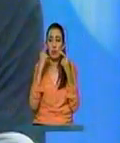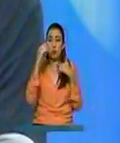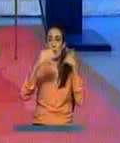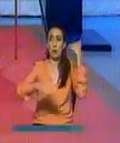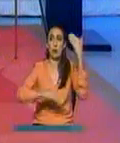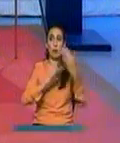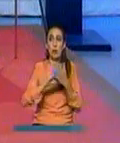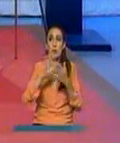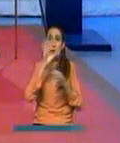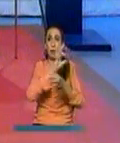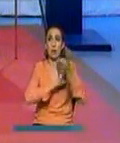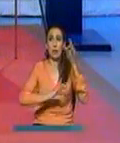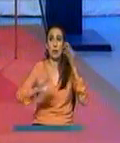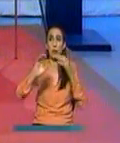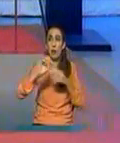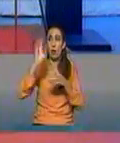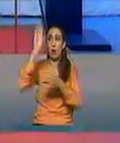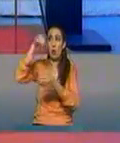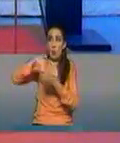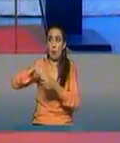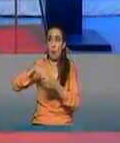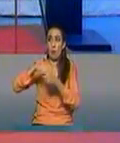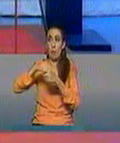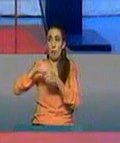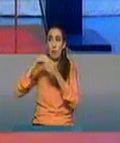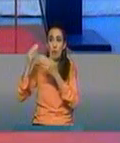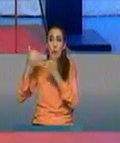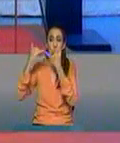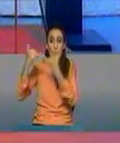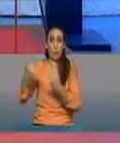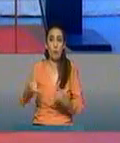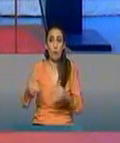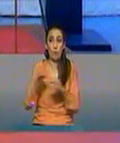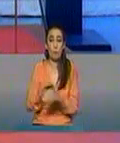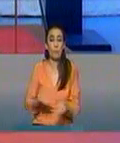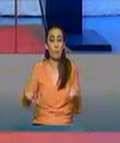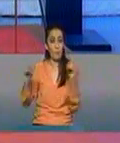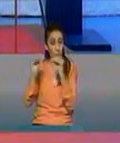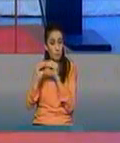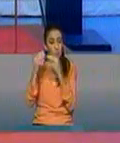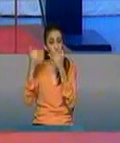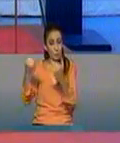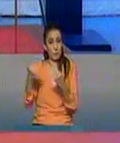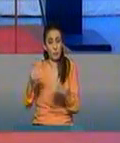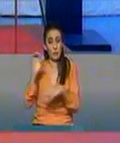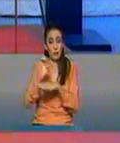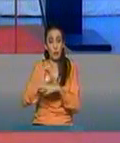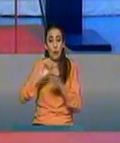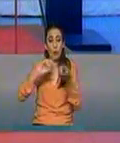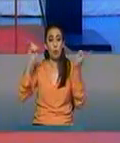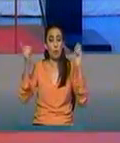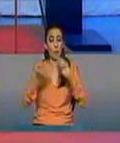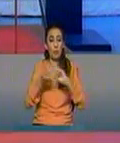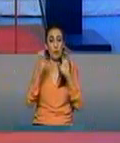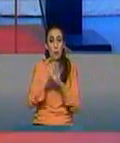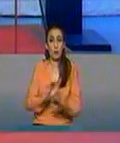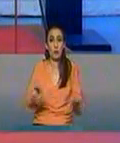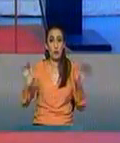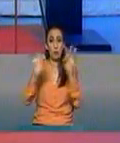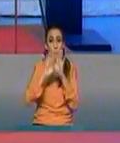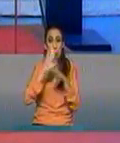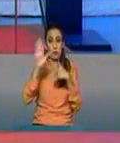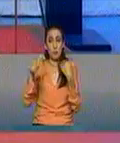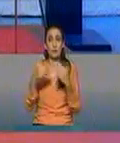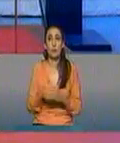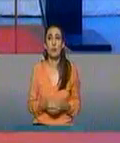esa otra persona en bolsa, eso podría ser algo que en este modelo y en este momento en el Ecuador podría ser muy, muy importante y muy beneficioso para todos